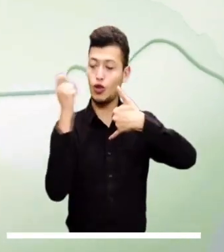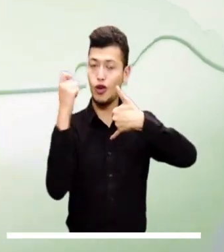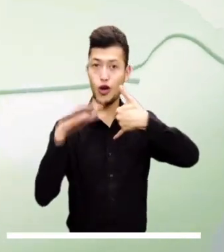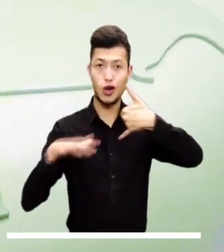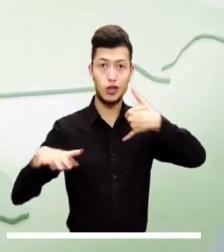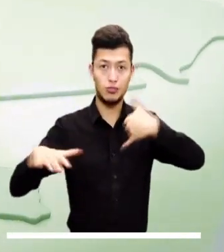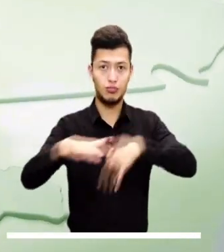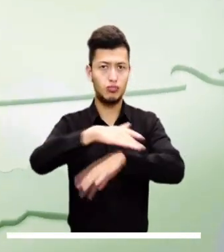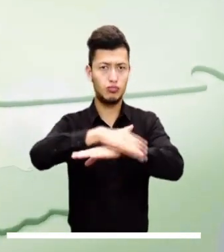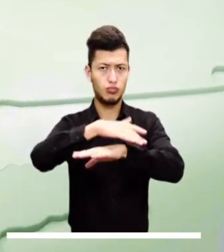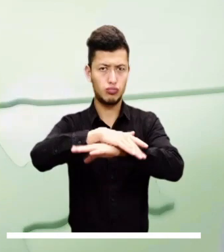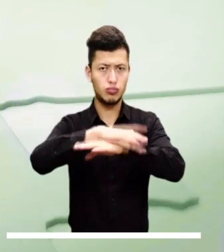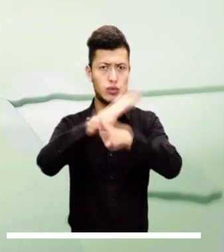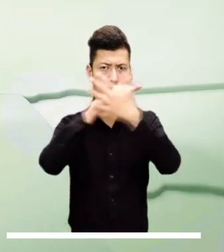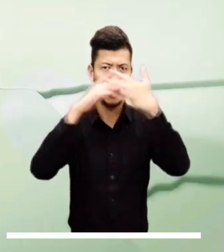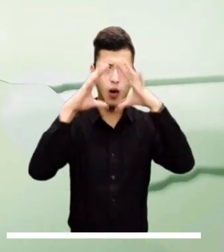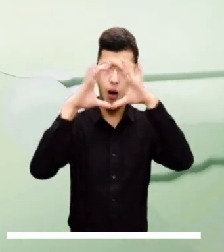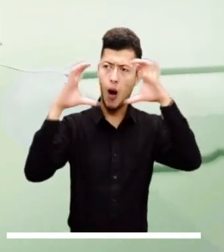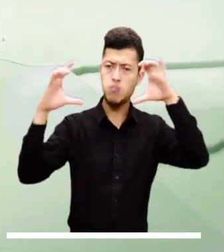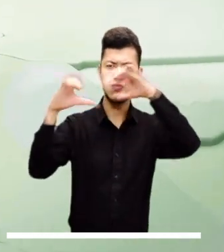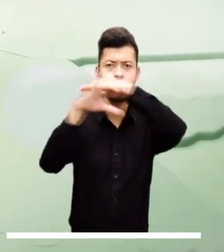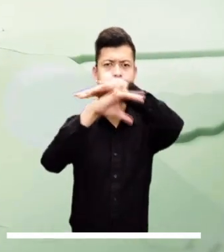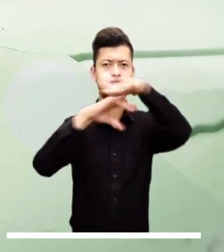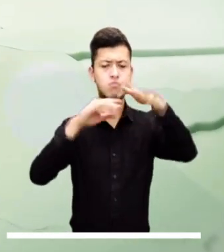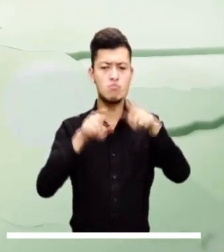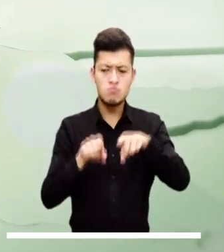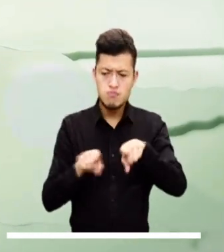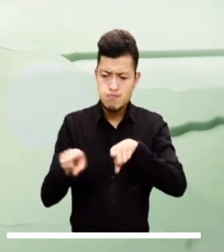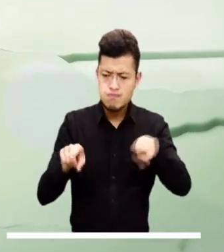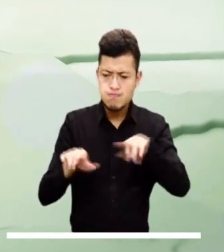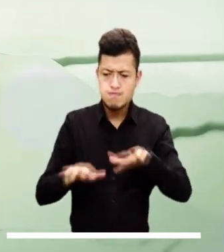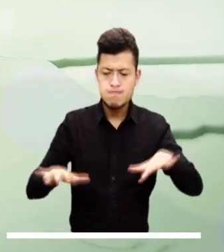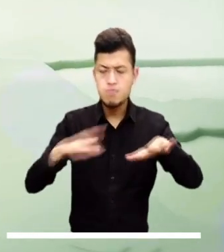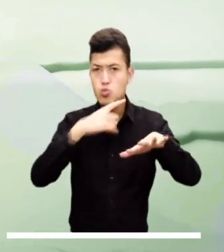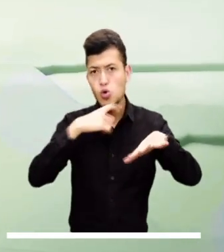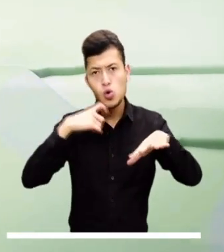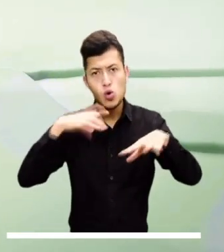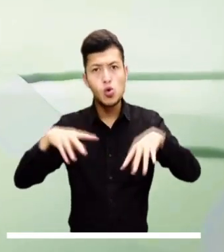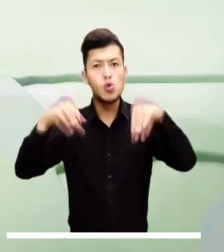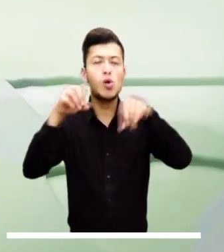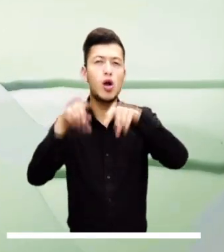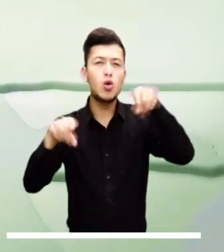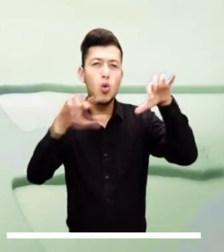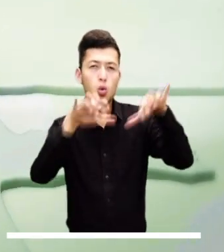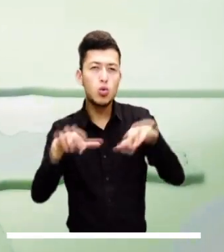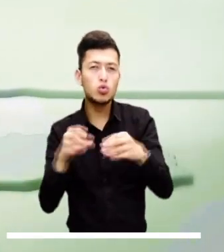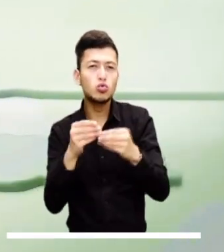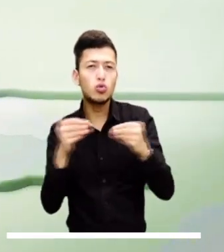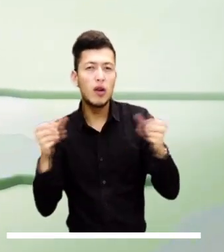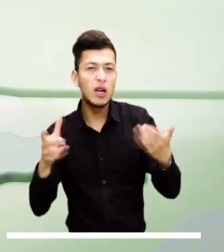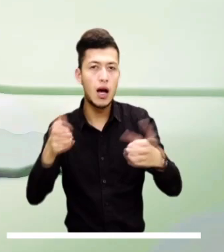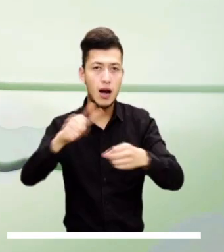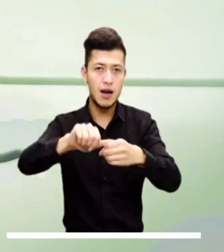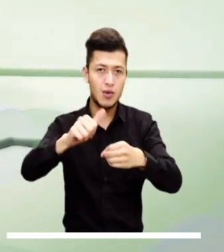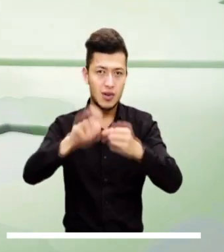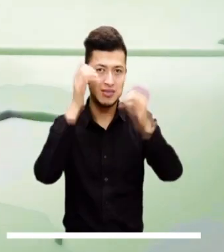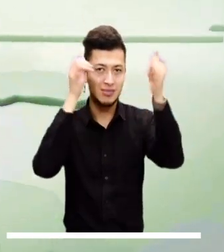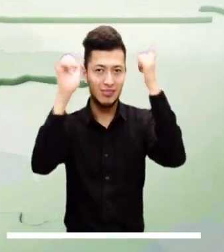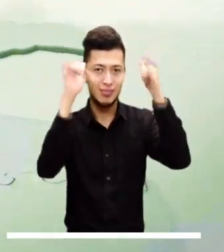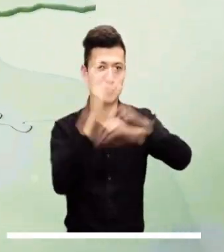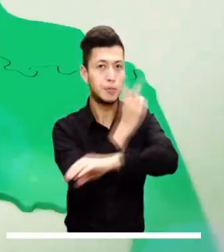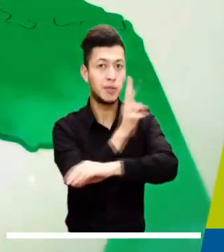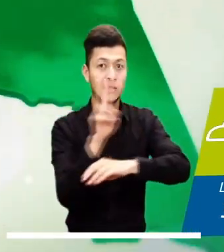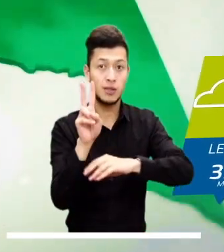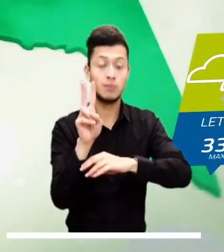En la Orinoquía se espera una tarde con cielo ligeramente cubierto, persistencia de tiempo seco y algunas lloviznas sobre Arauca, Casanare y